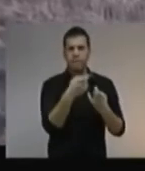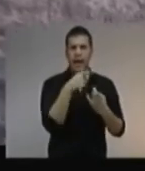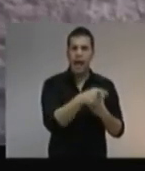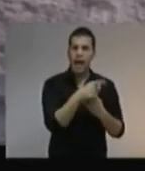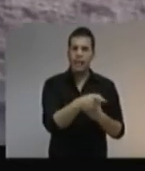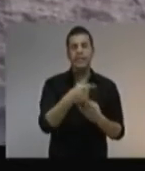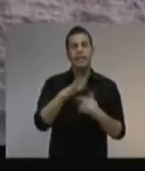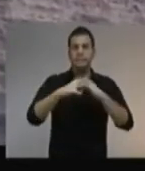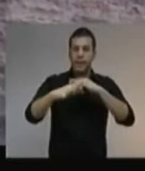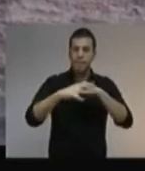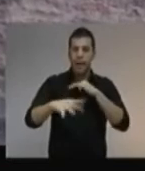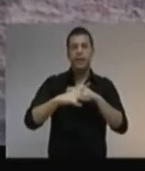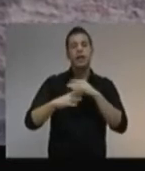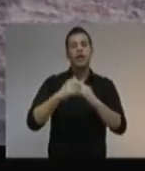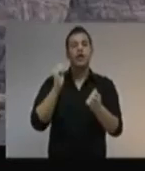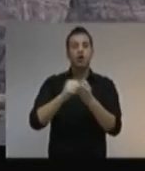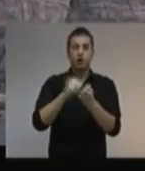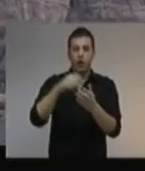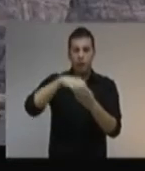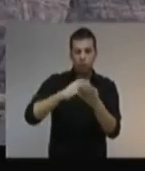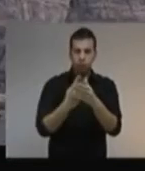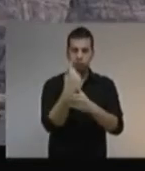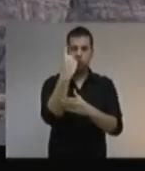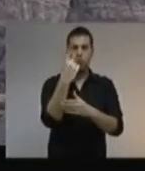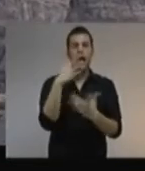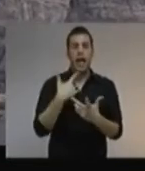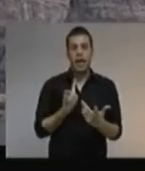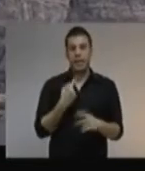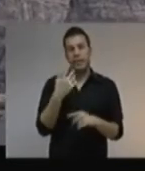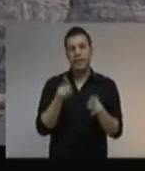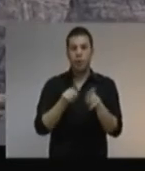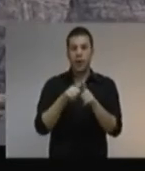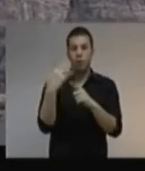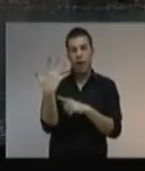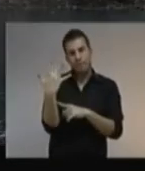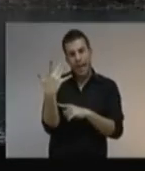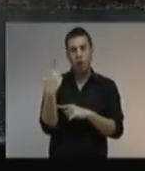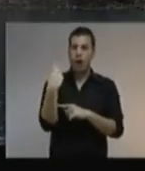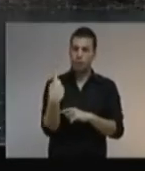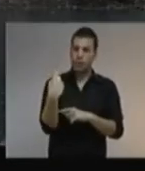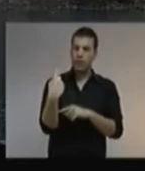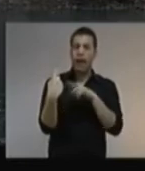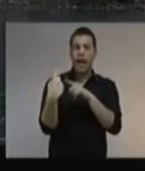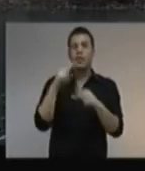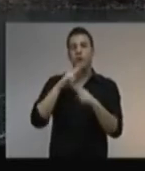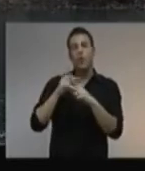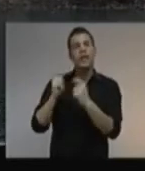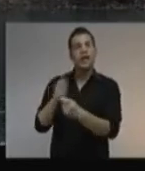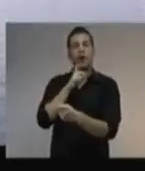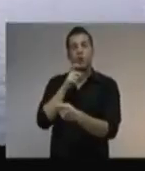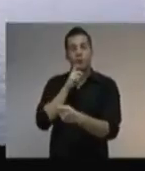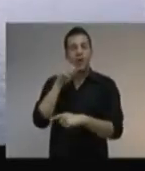que emerge del mar. Su característica forma de mano apuntando al cielo le ha valido el sobrenombre de El Dedo de Dios.